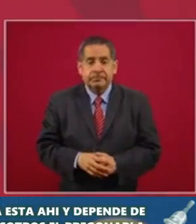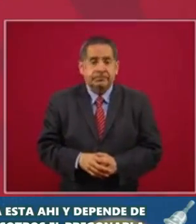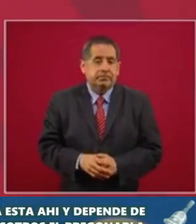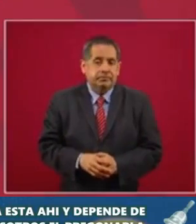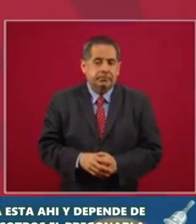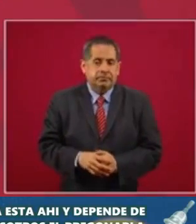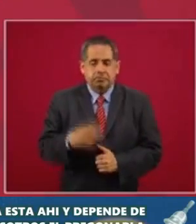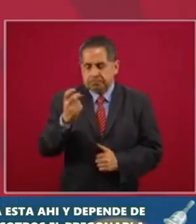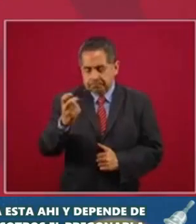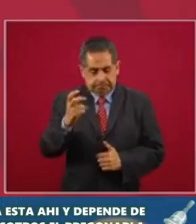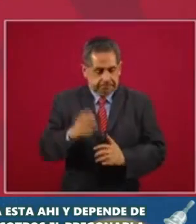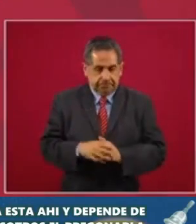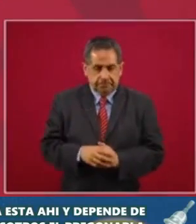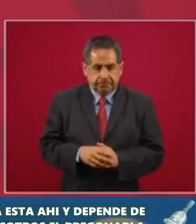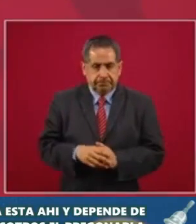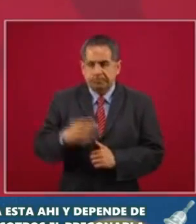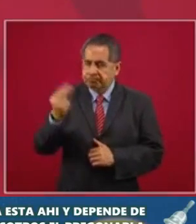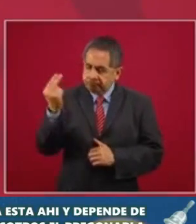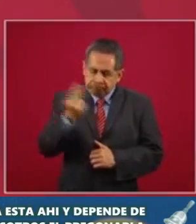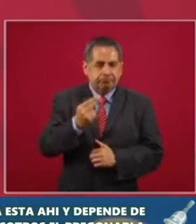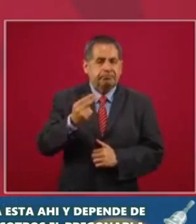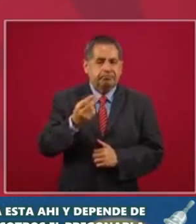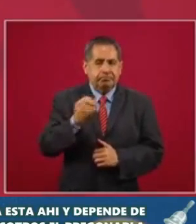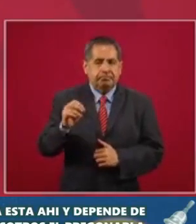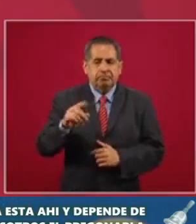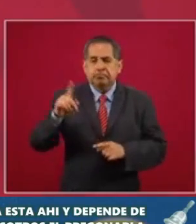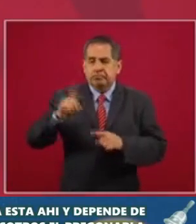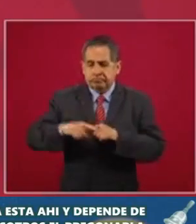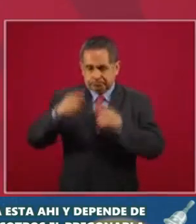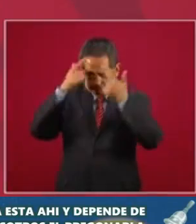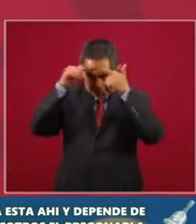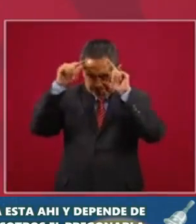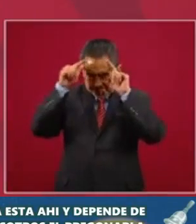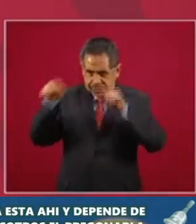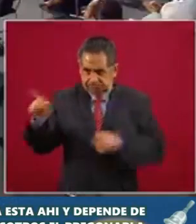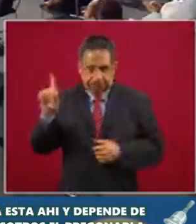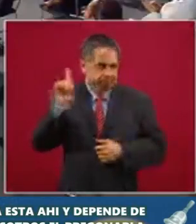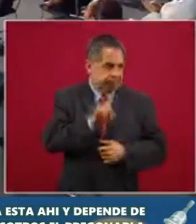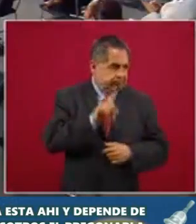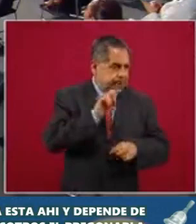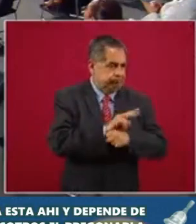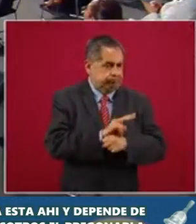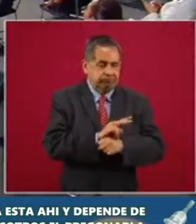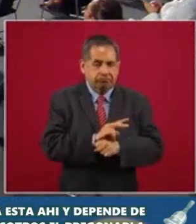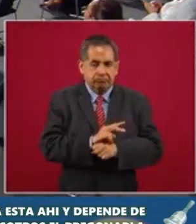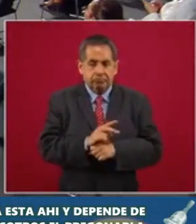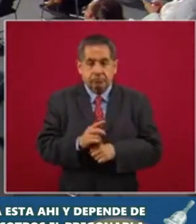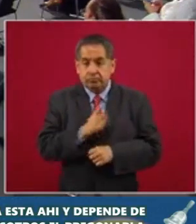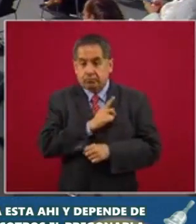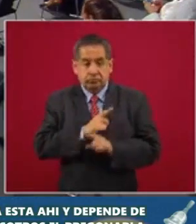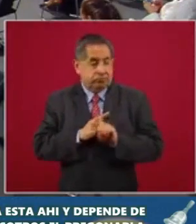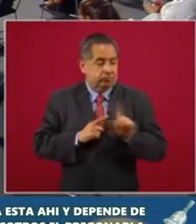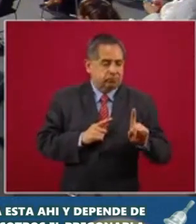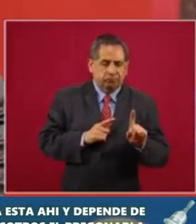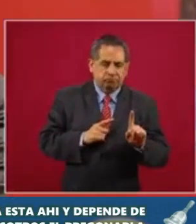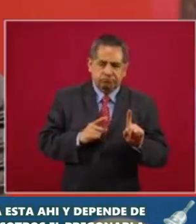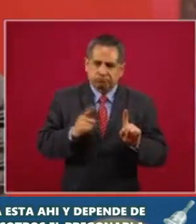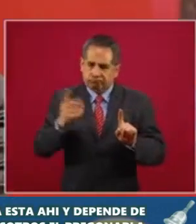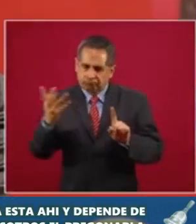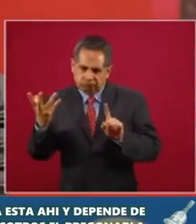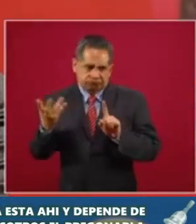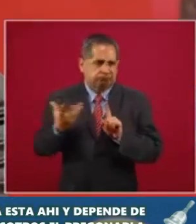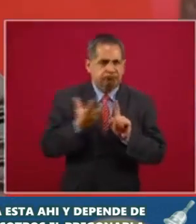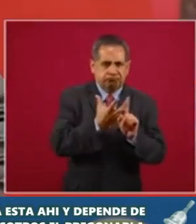entonces necesitamos necesitamos un marino y no solo sino